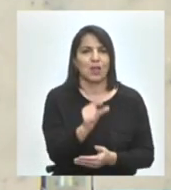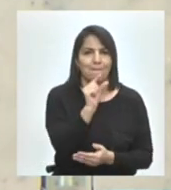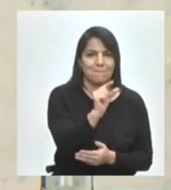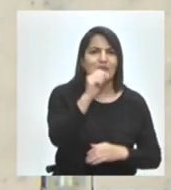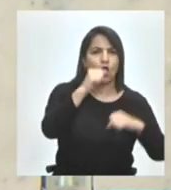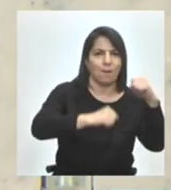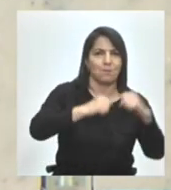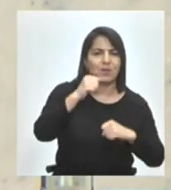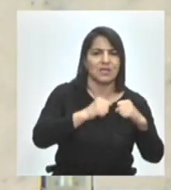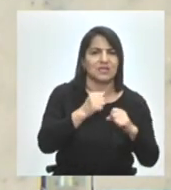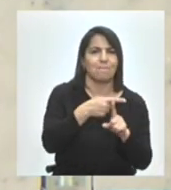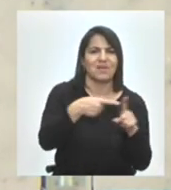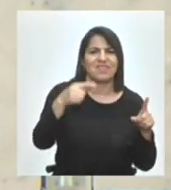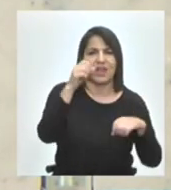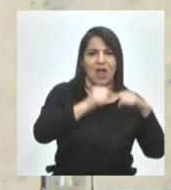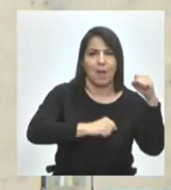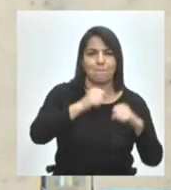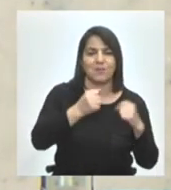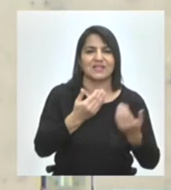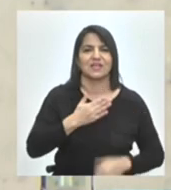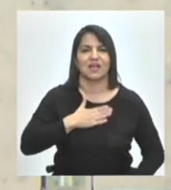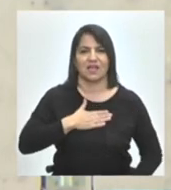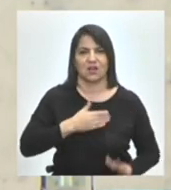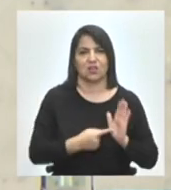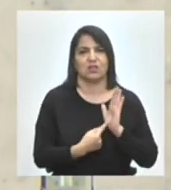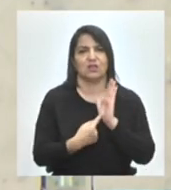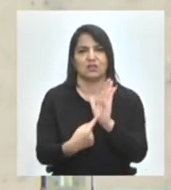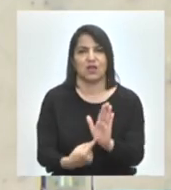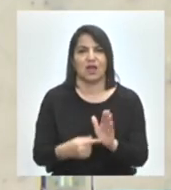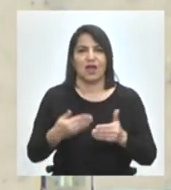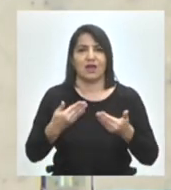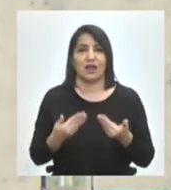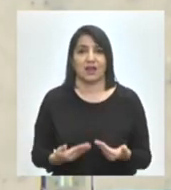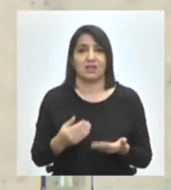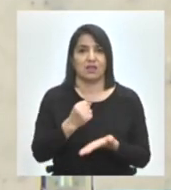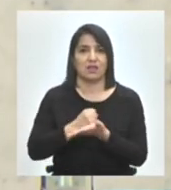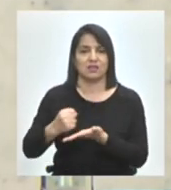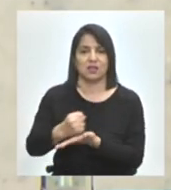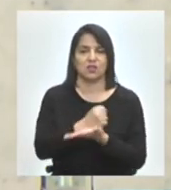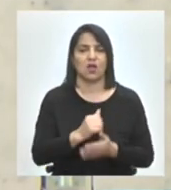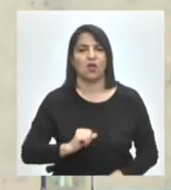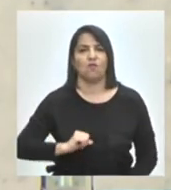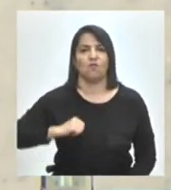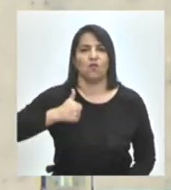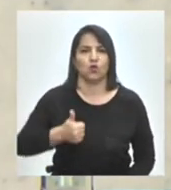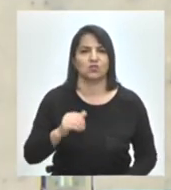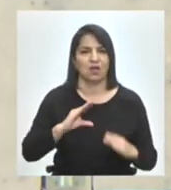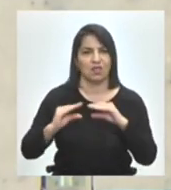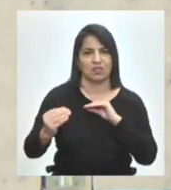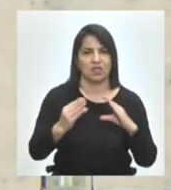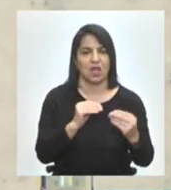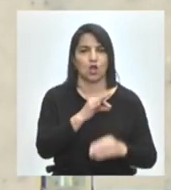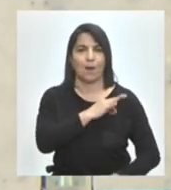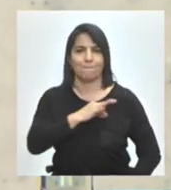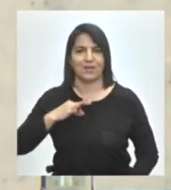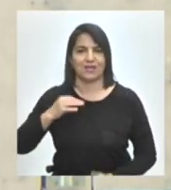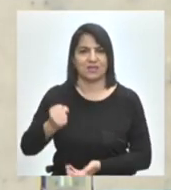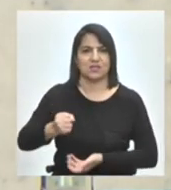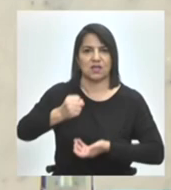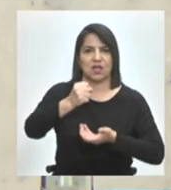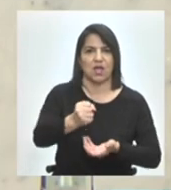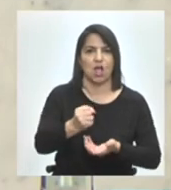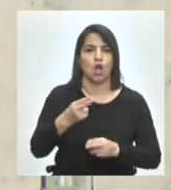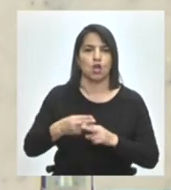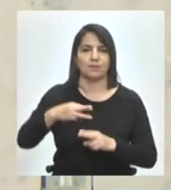y medianas empresas. Quiero destacar en esta tramitación la voluntad de diálogo del ministro de Hacienda, Mario